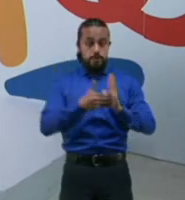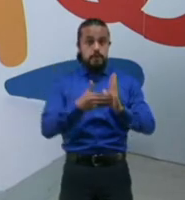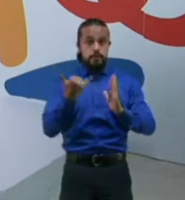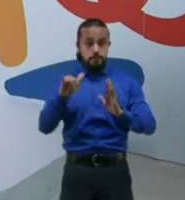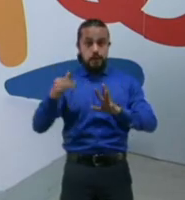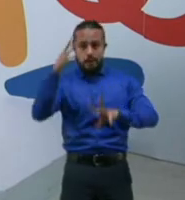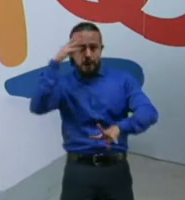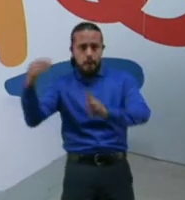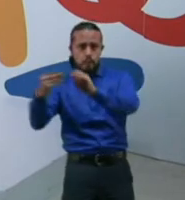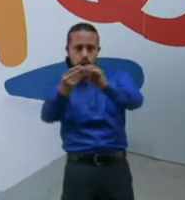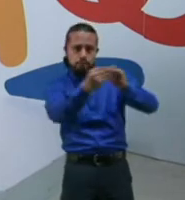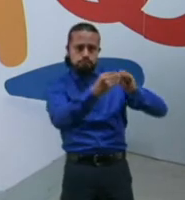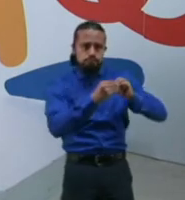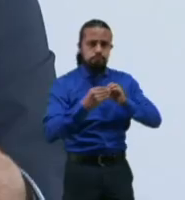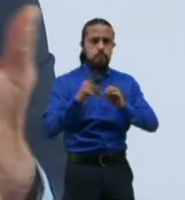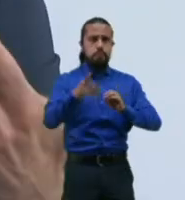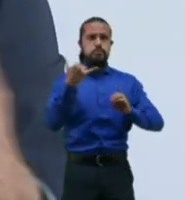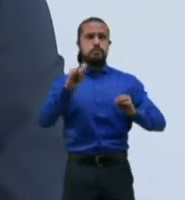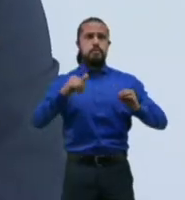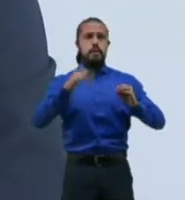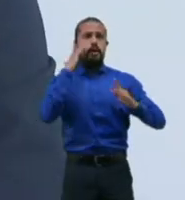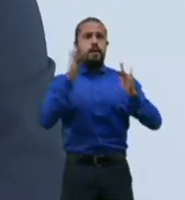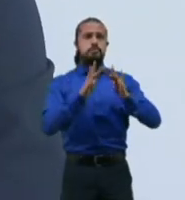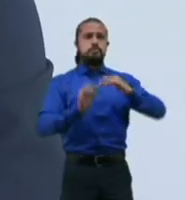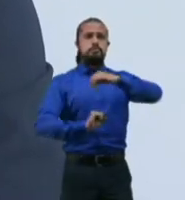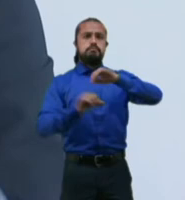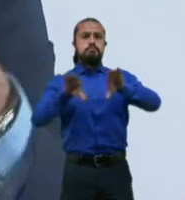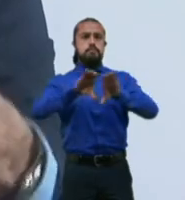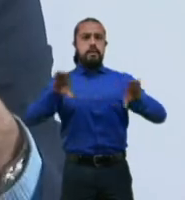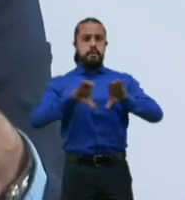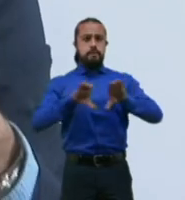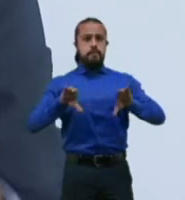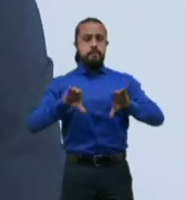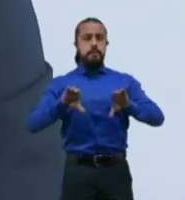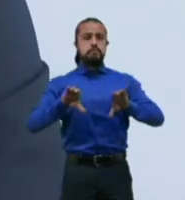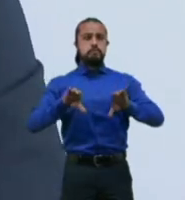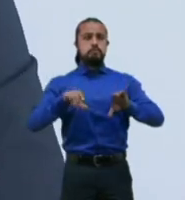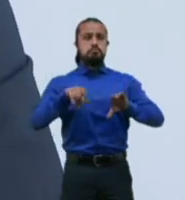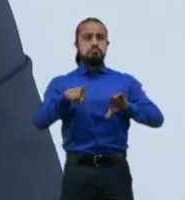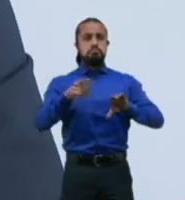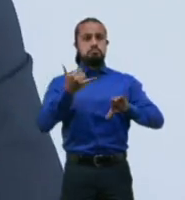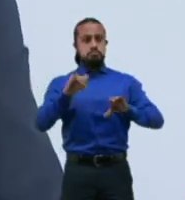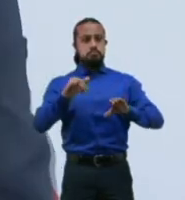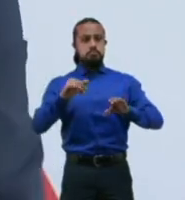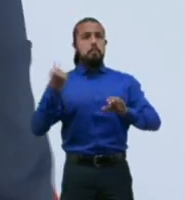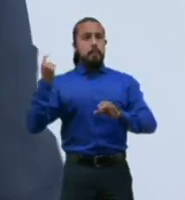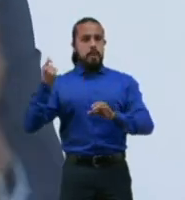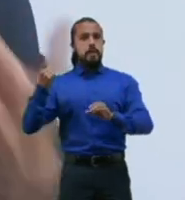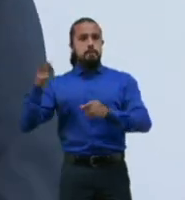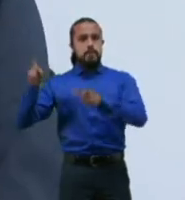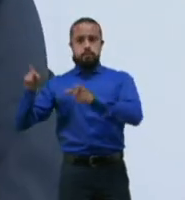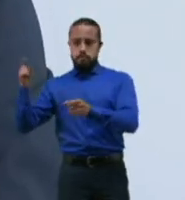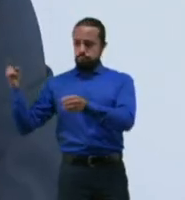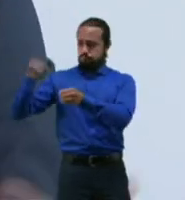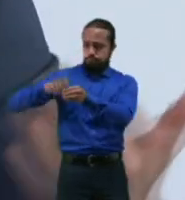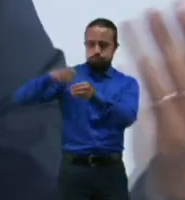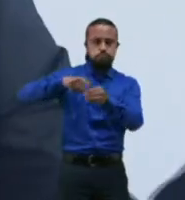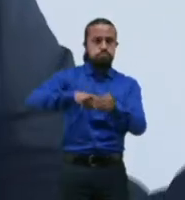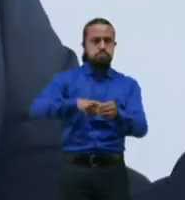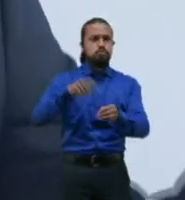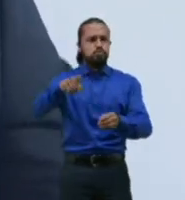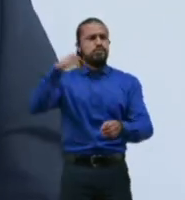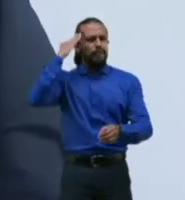creadas en la plataforma y cerca de 1.400 inversionistas que ya están poniendo dinero es un proceso como usted decía muy